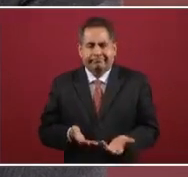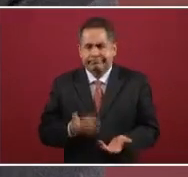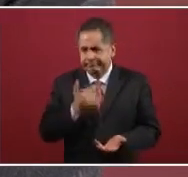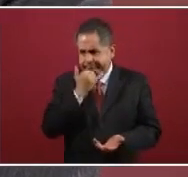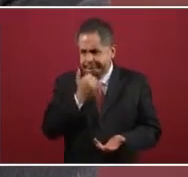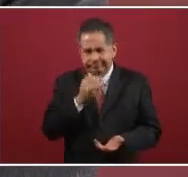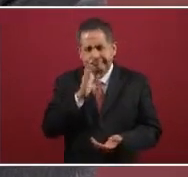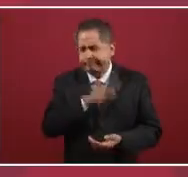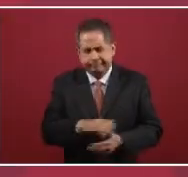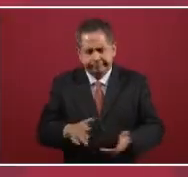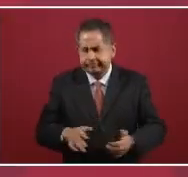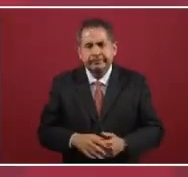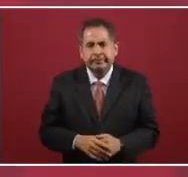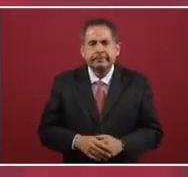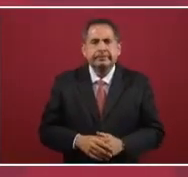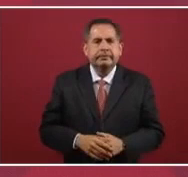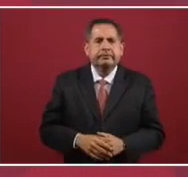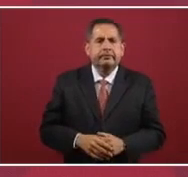muy mal.